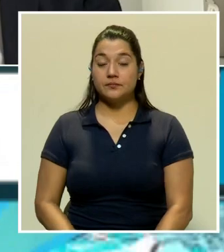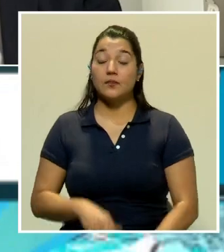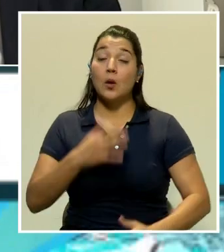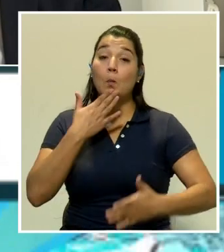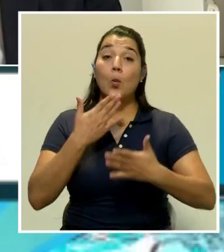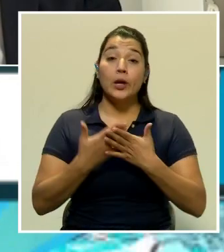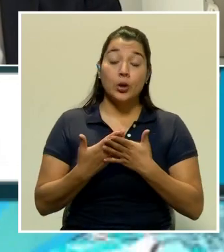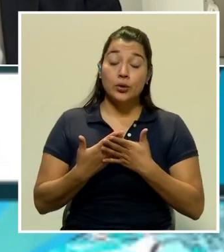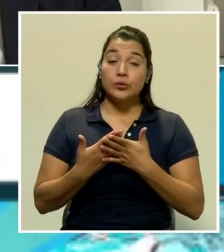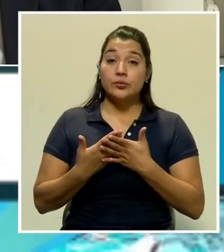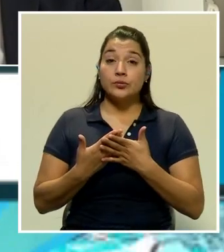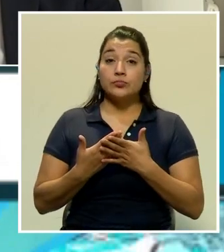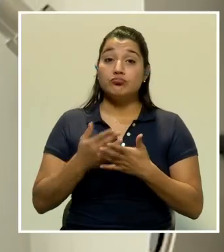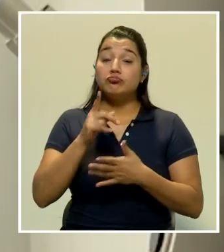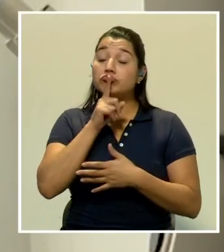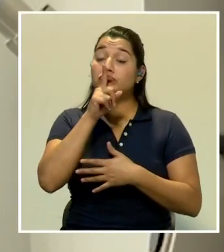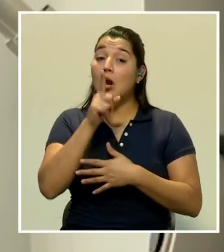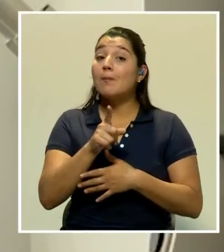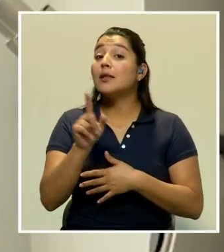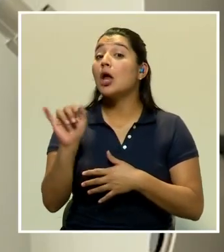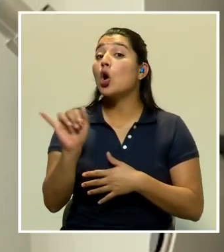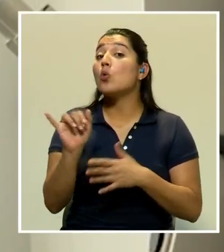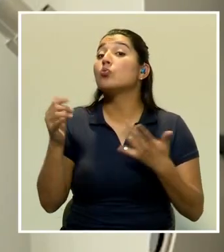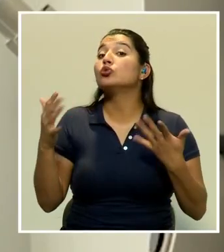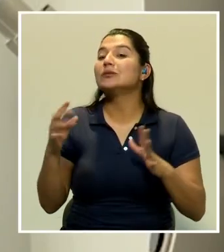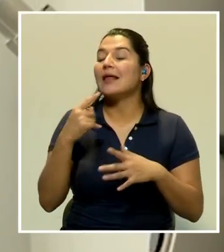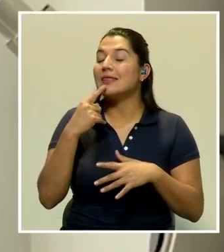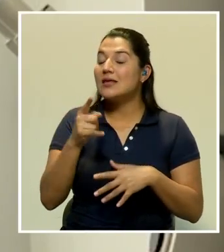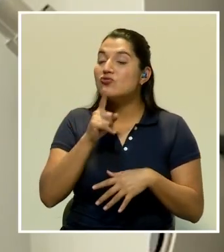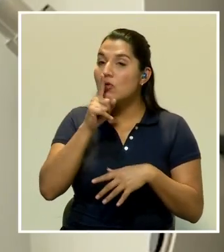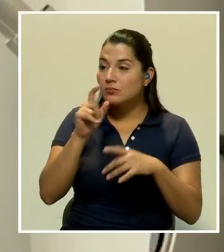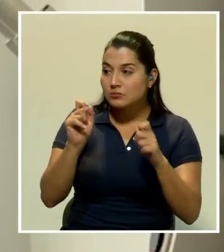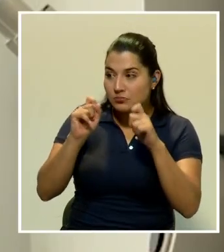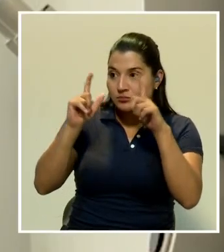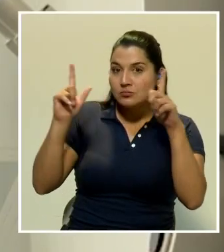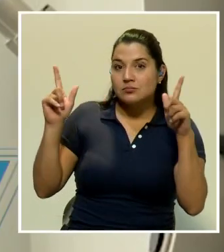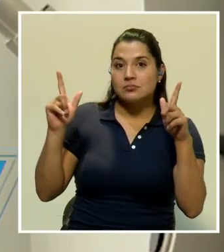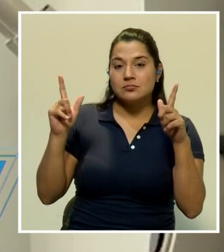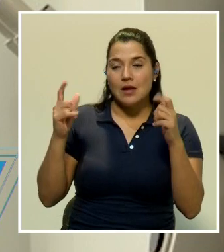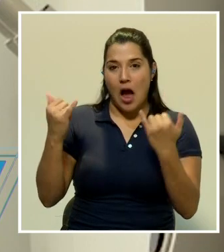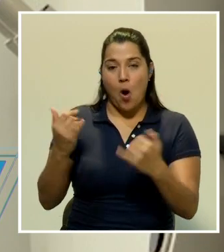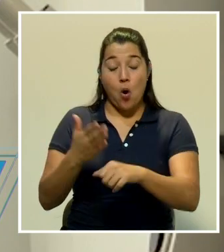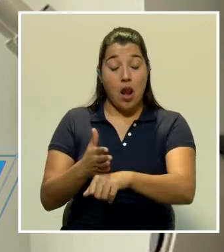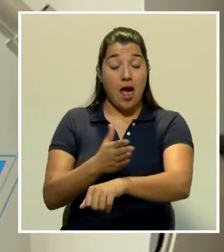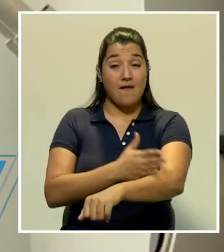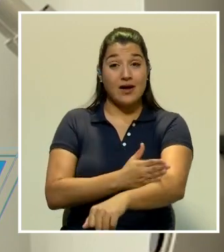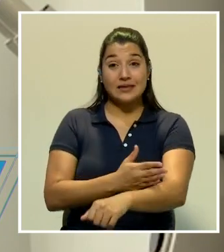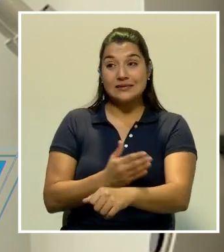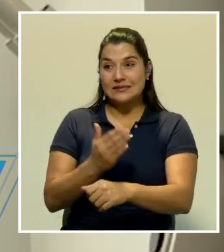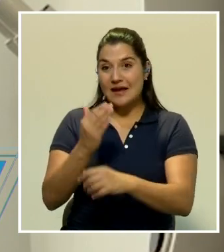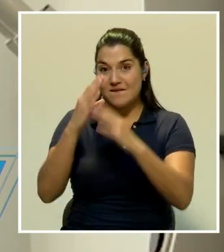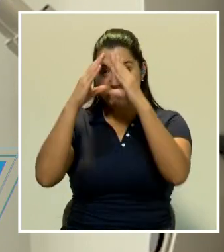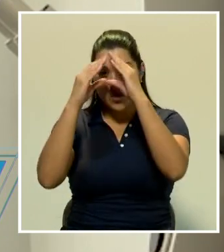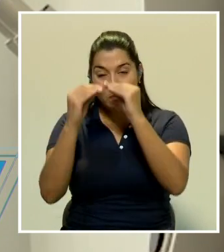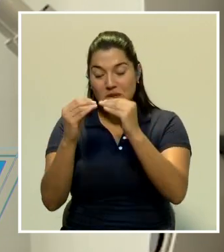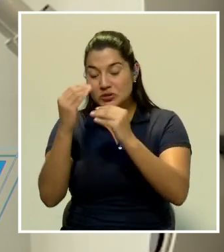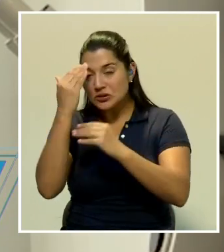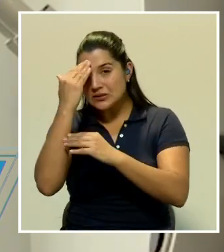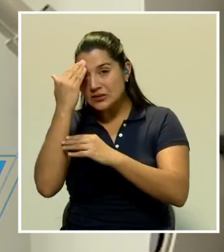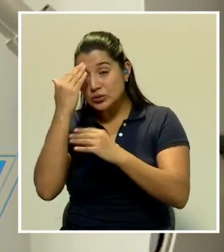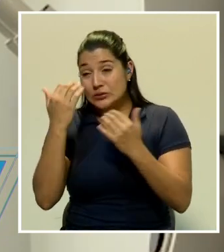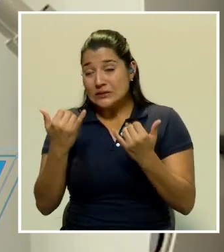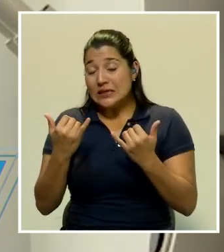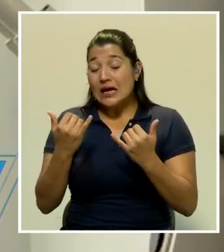Bueno, realmente, como dije ya, es impresionante la velocidad del avance del conocimiento. Hemos aprendido